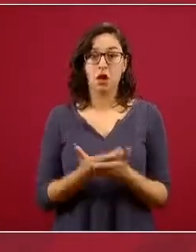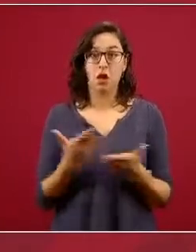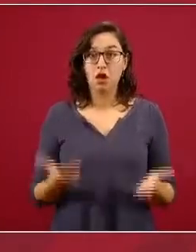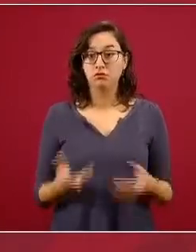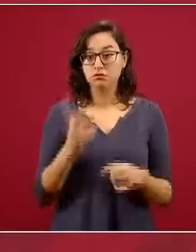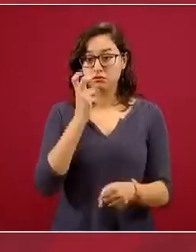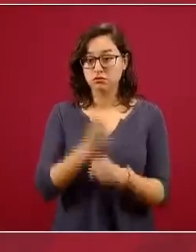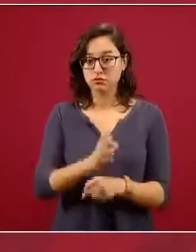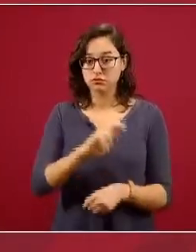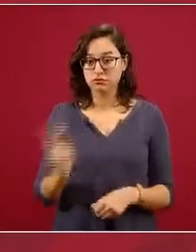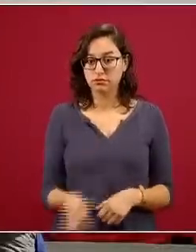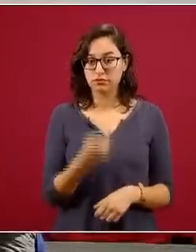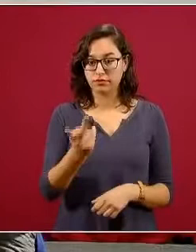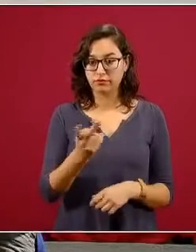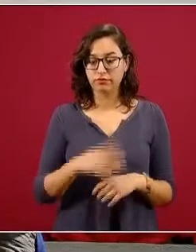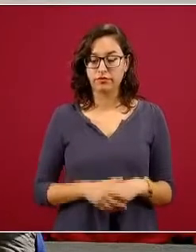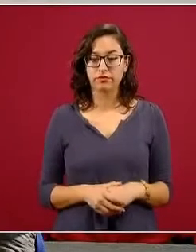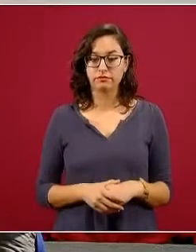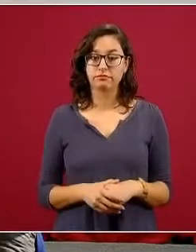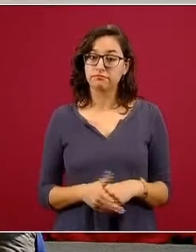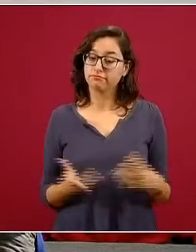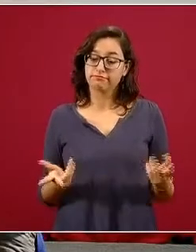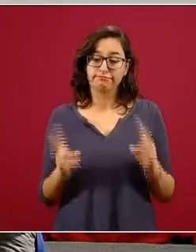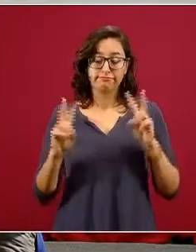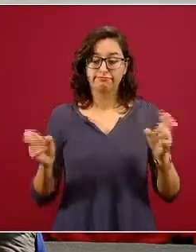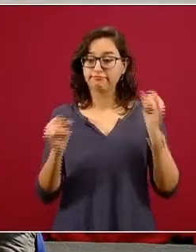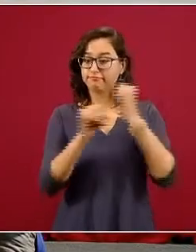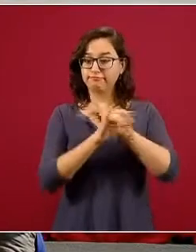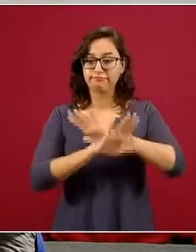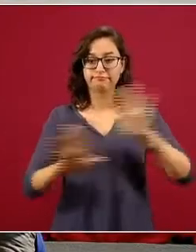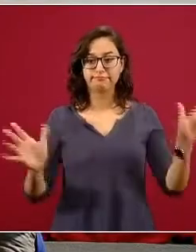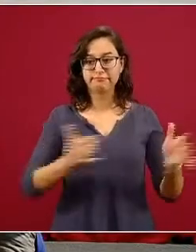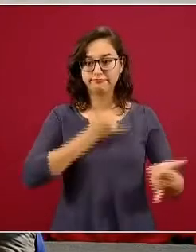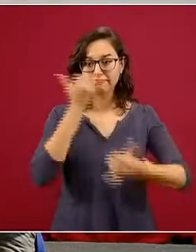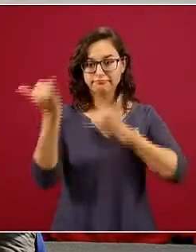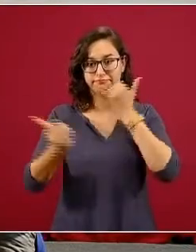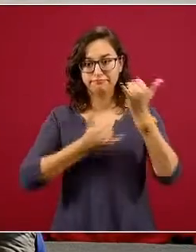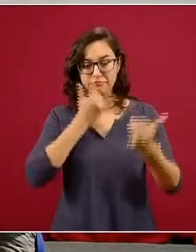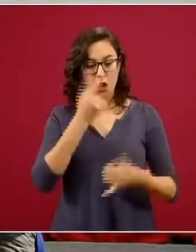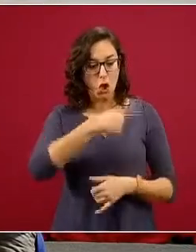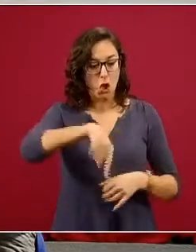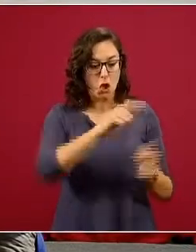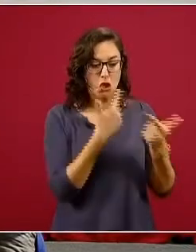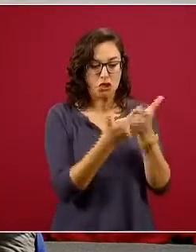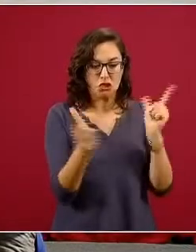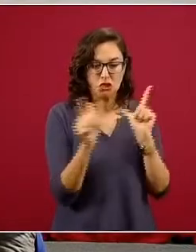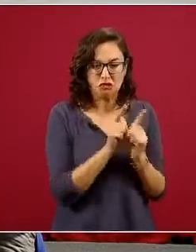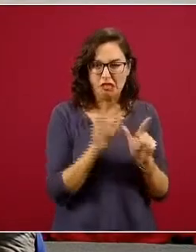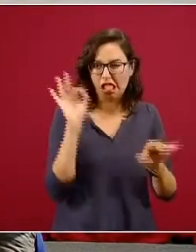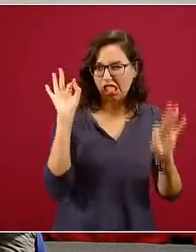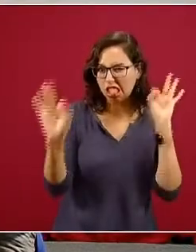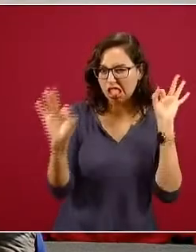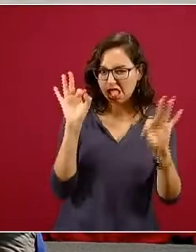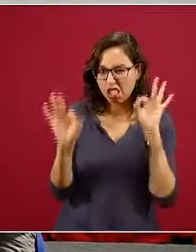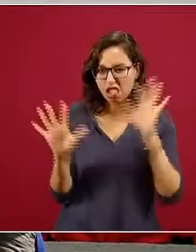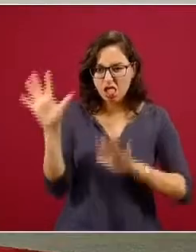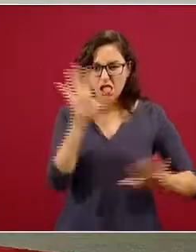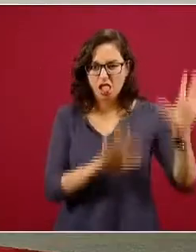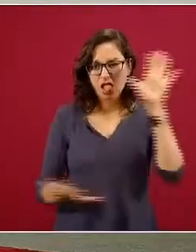pregunta, es parte de la infodemia, es parte de grupos de interés que